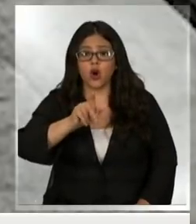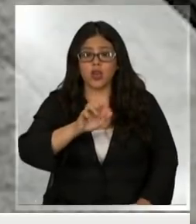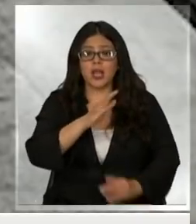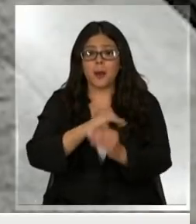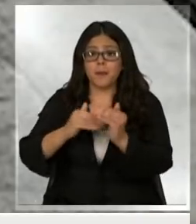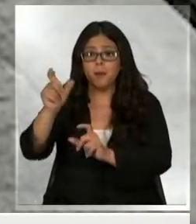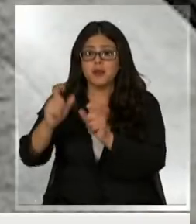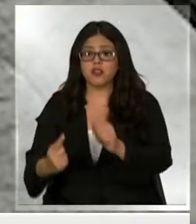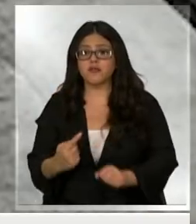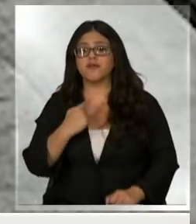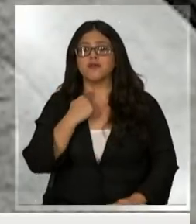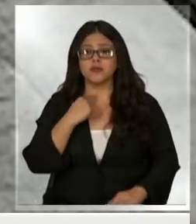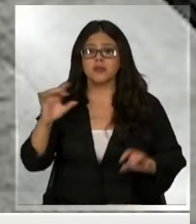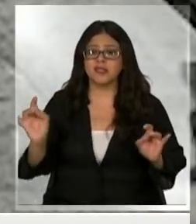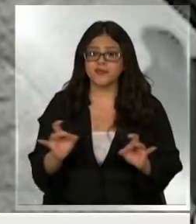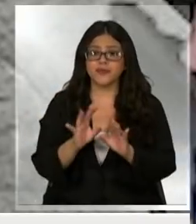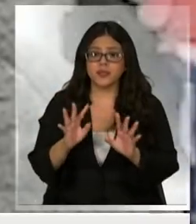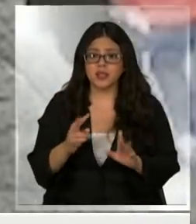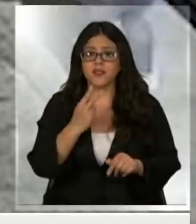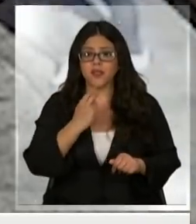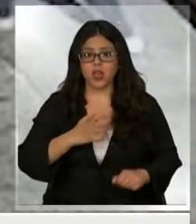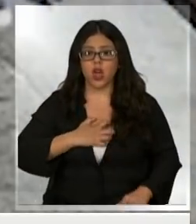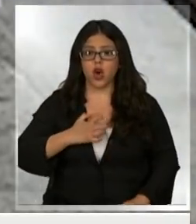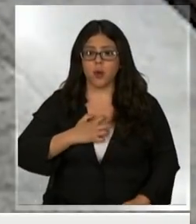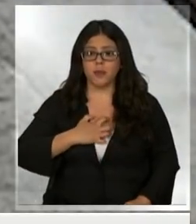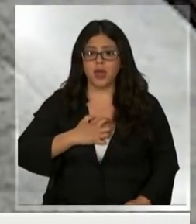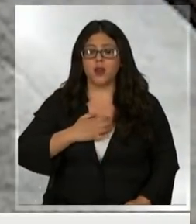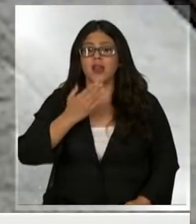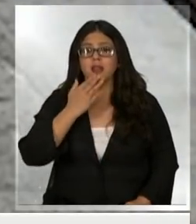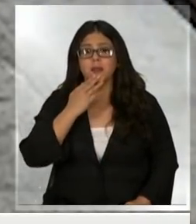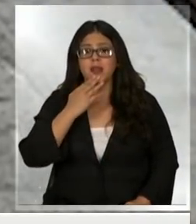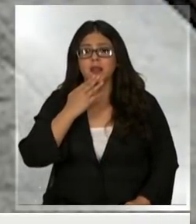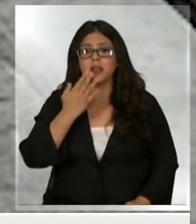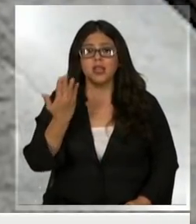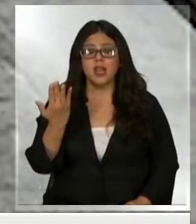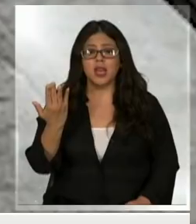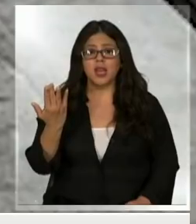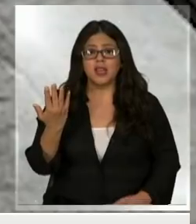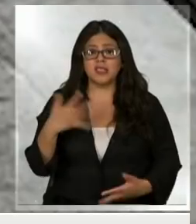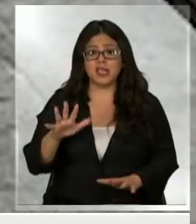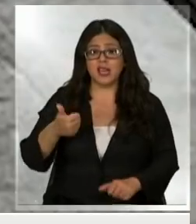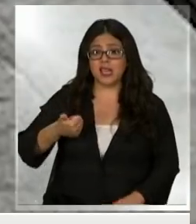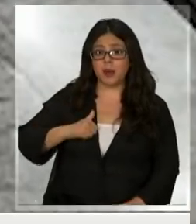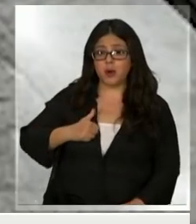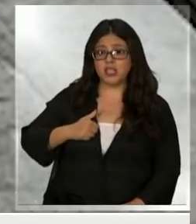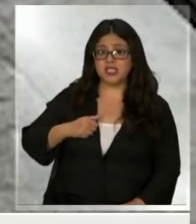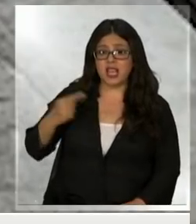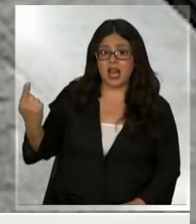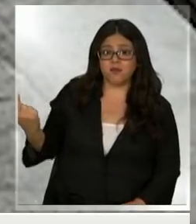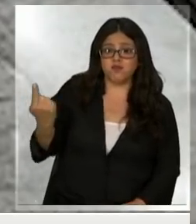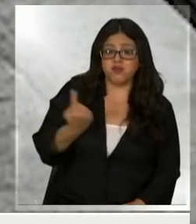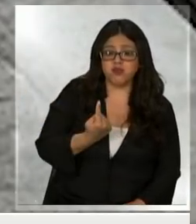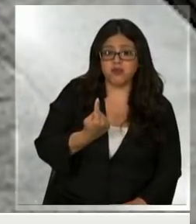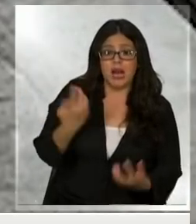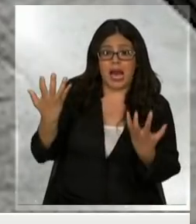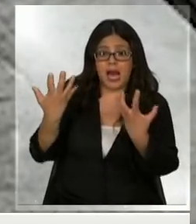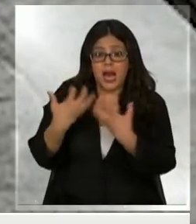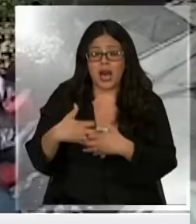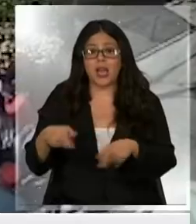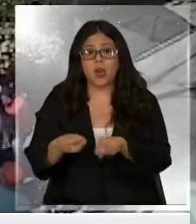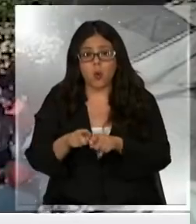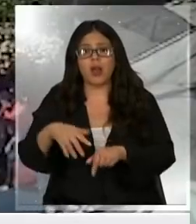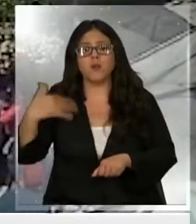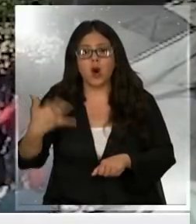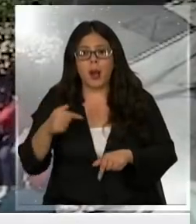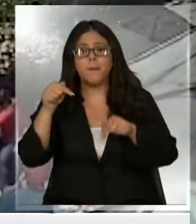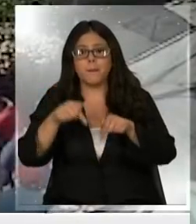las víctimas de hechos violentos, vive con miedo y sostiene que la aparición inmediata de la policía fue clave para que esto no terminara